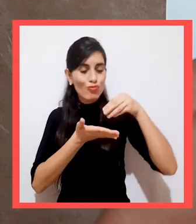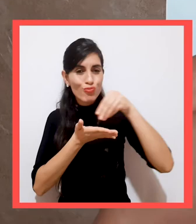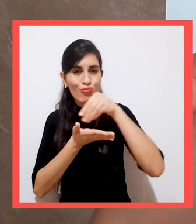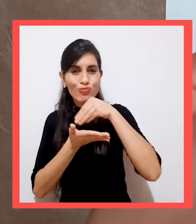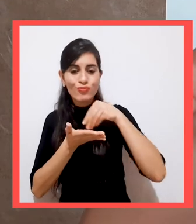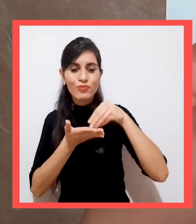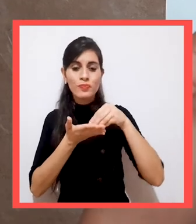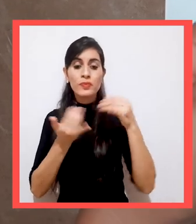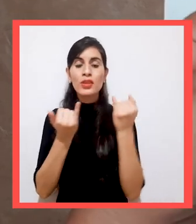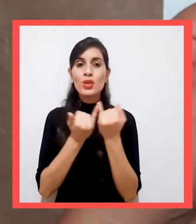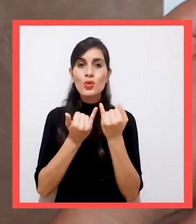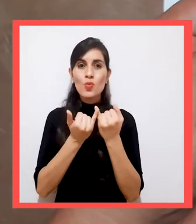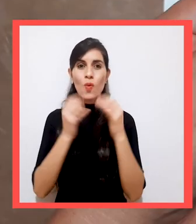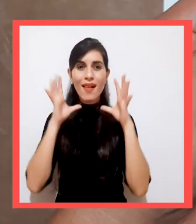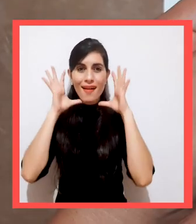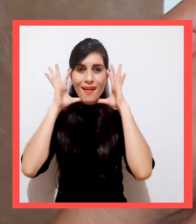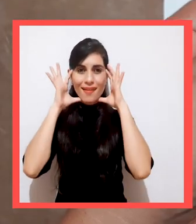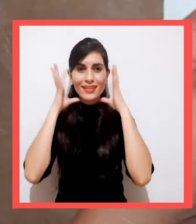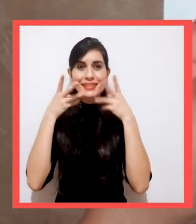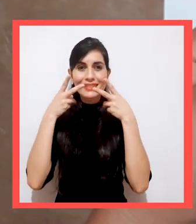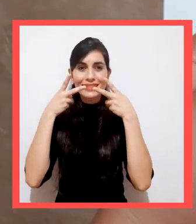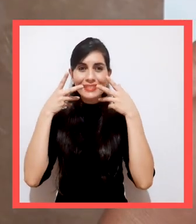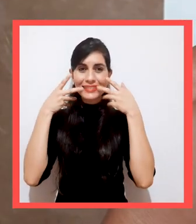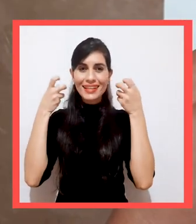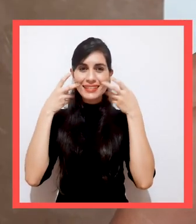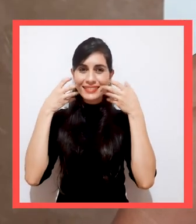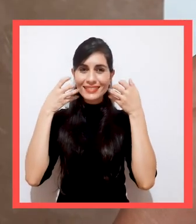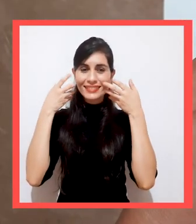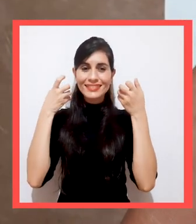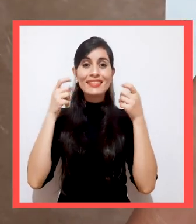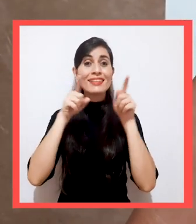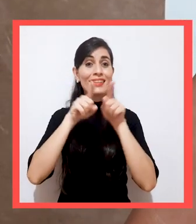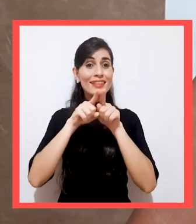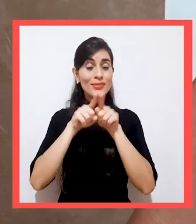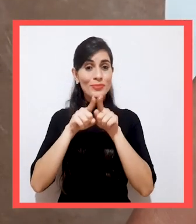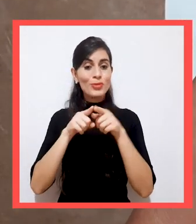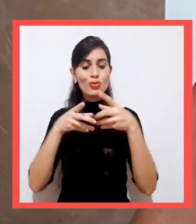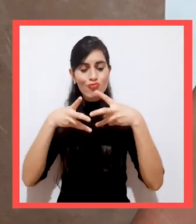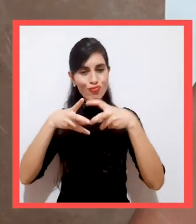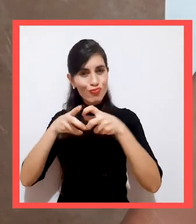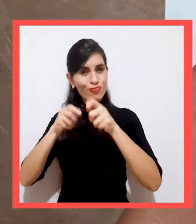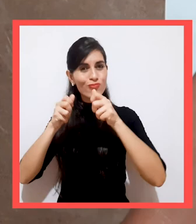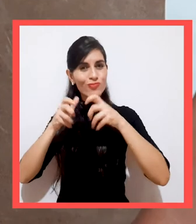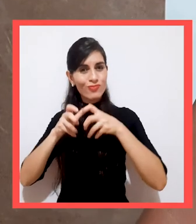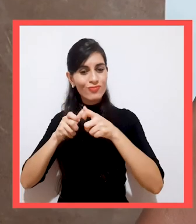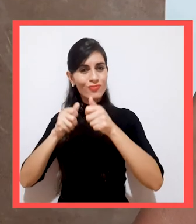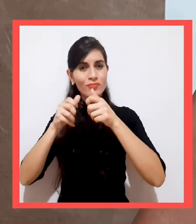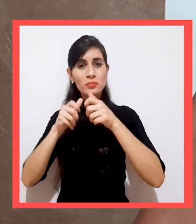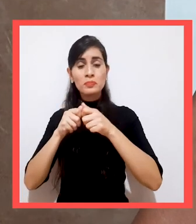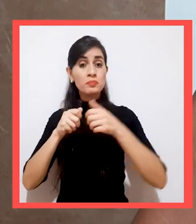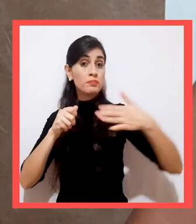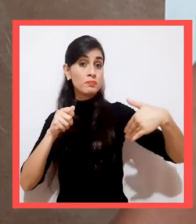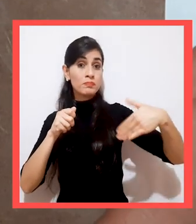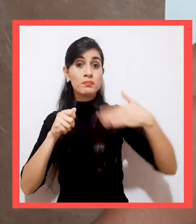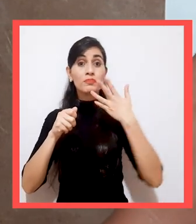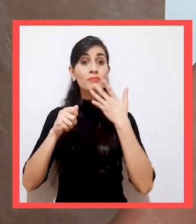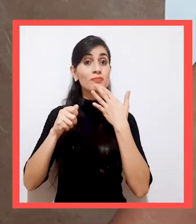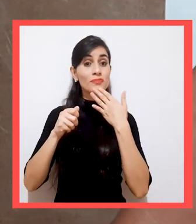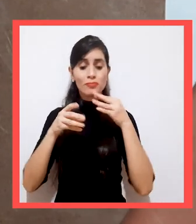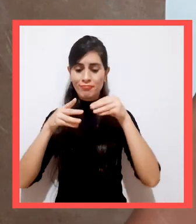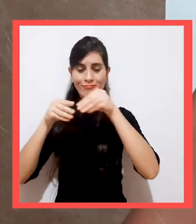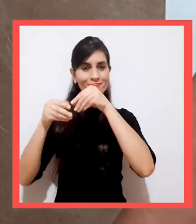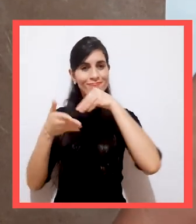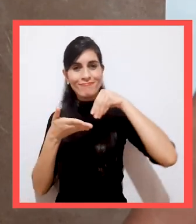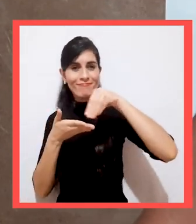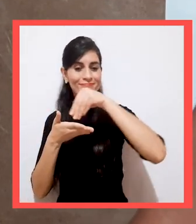Este ejercicio de la cabeza del gatito lo realicé con la pasta sin agregarle color. Y